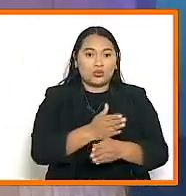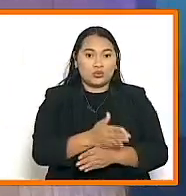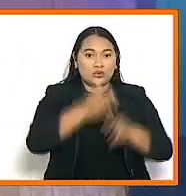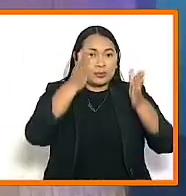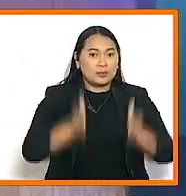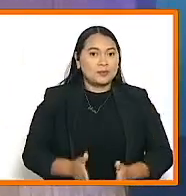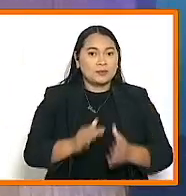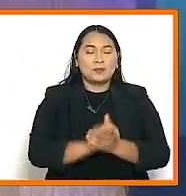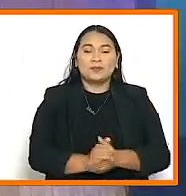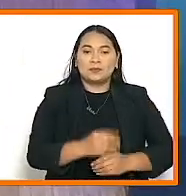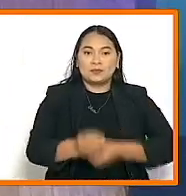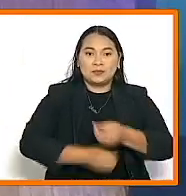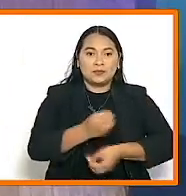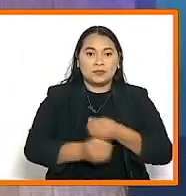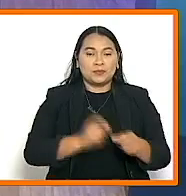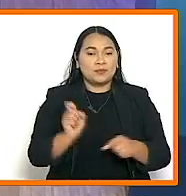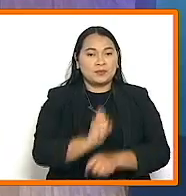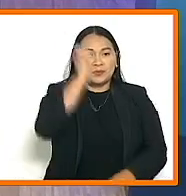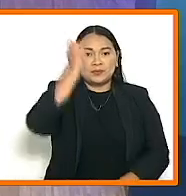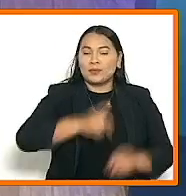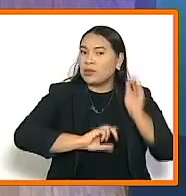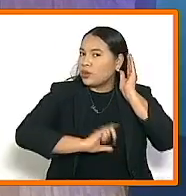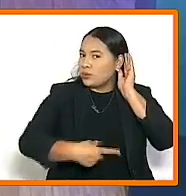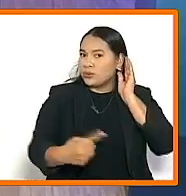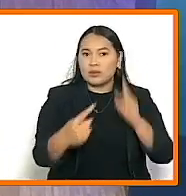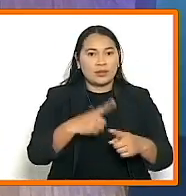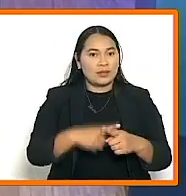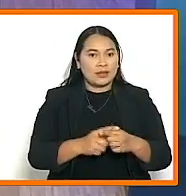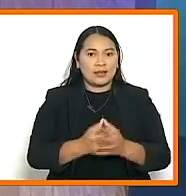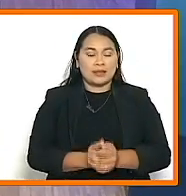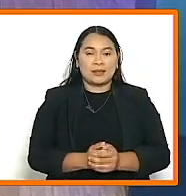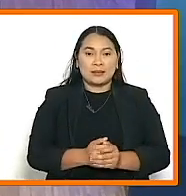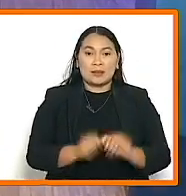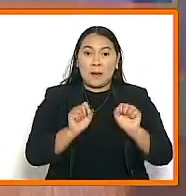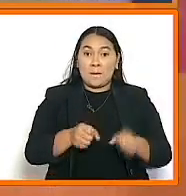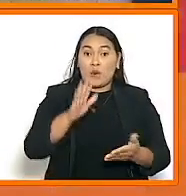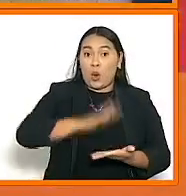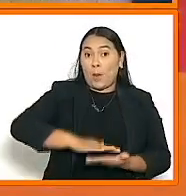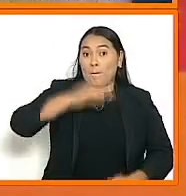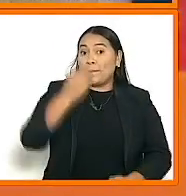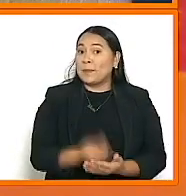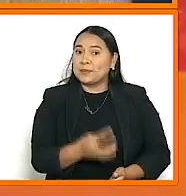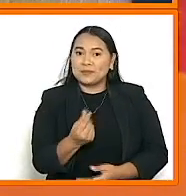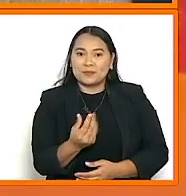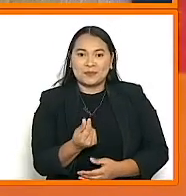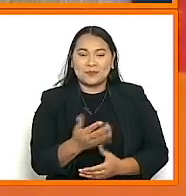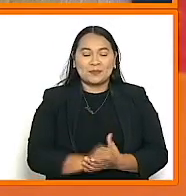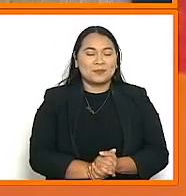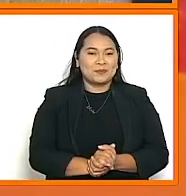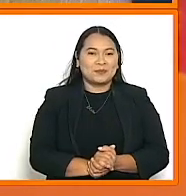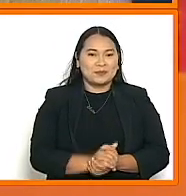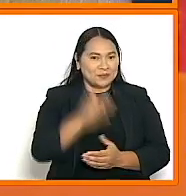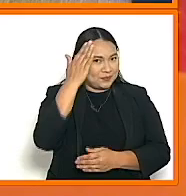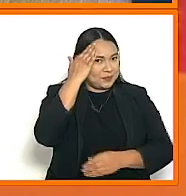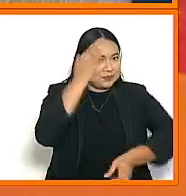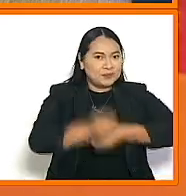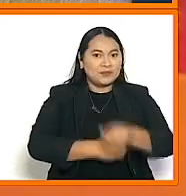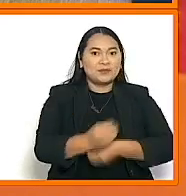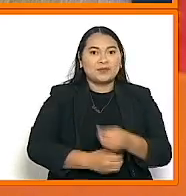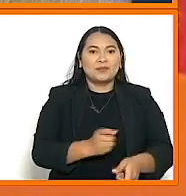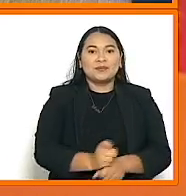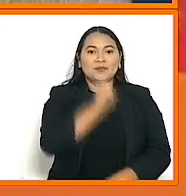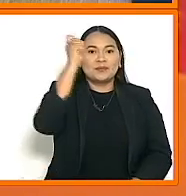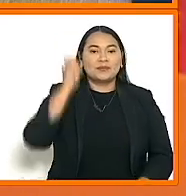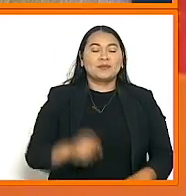esperando para ganadora de multi x atentos porque de esta forma estarás multiplicando tu jugada ganadora y esta